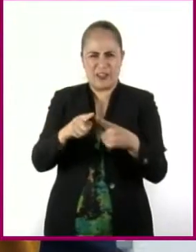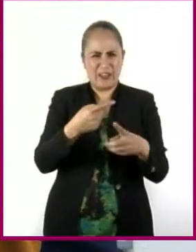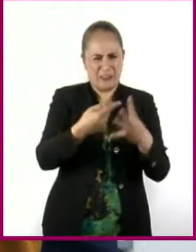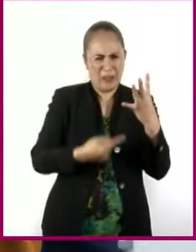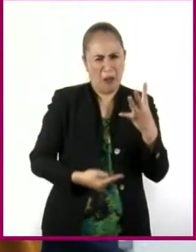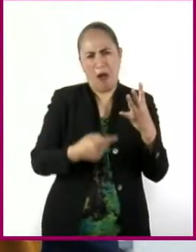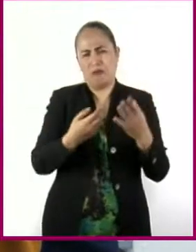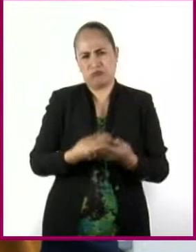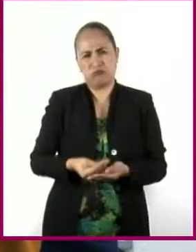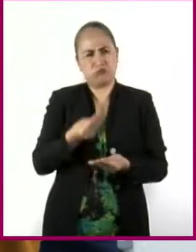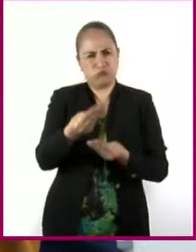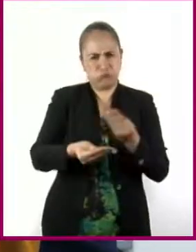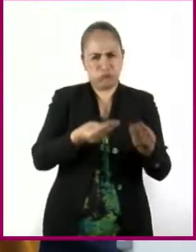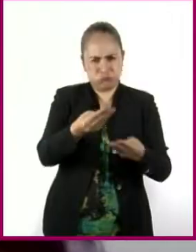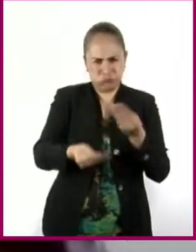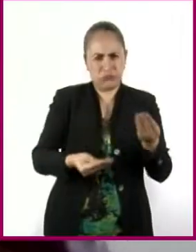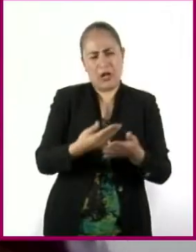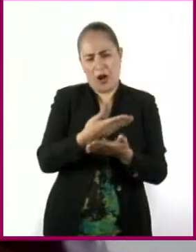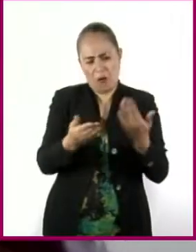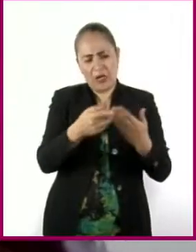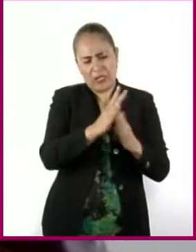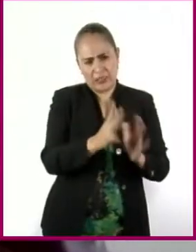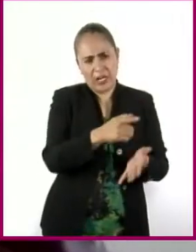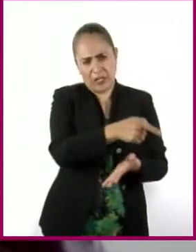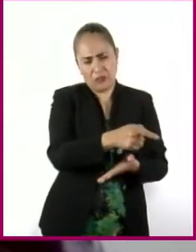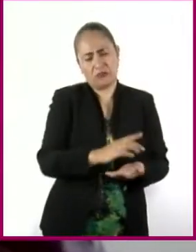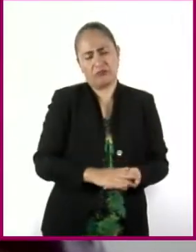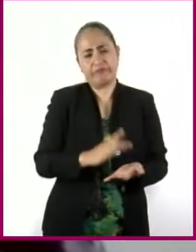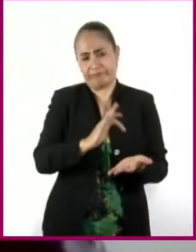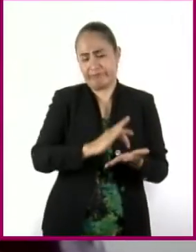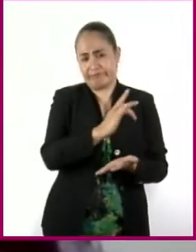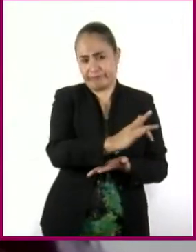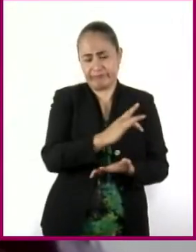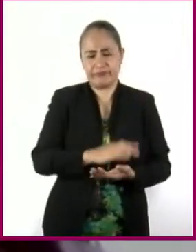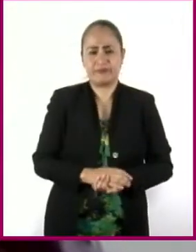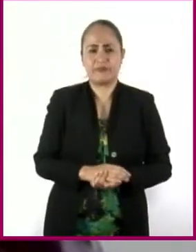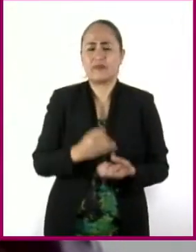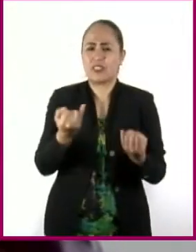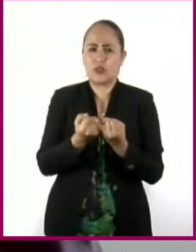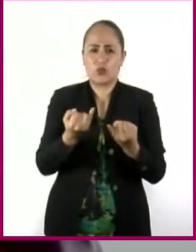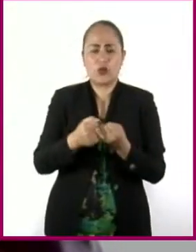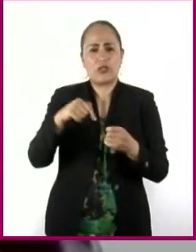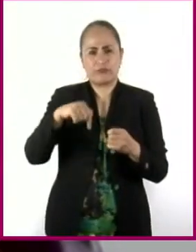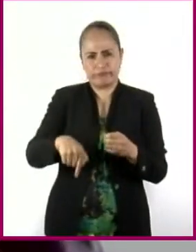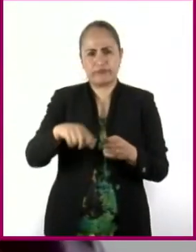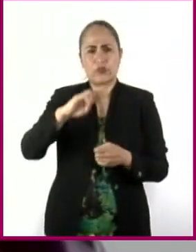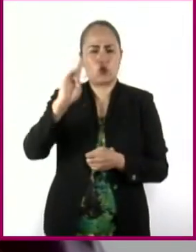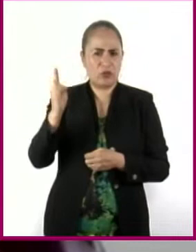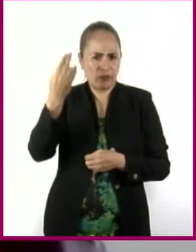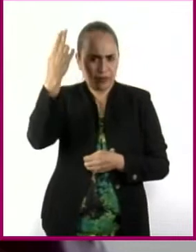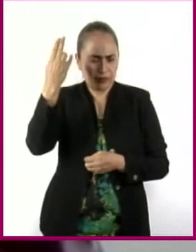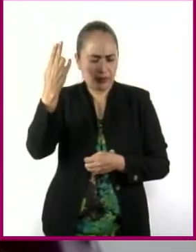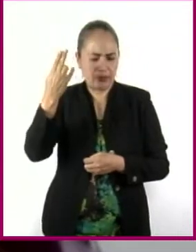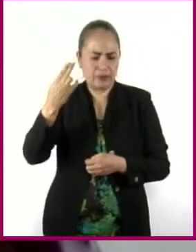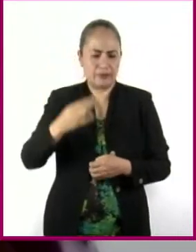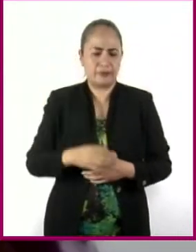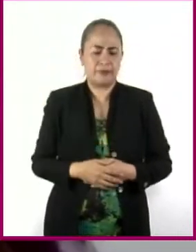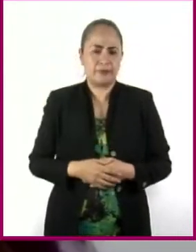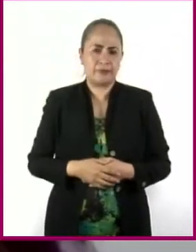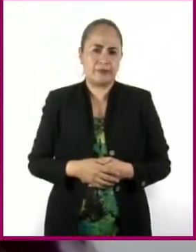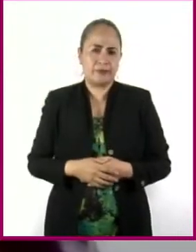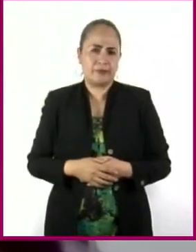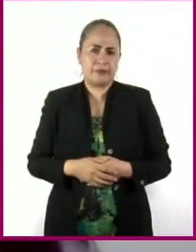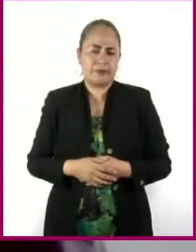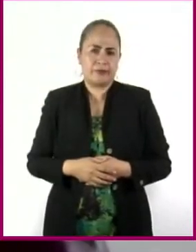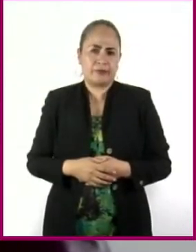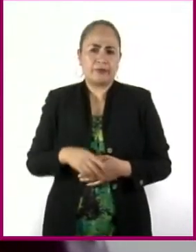¿sí? Y bueno, pues aquí estamos desde la academia, desde lo que hace